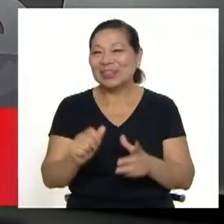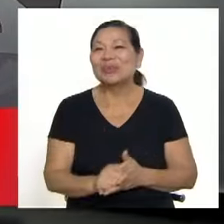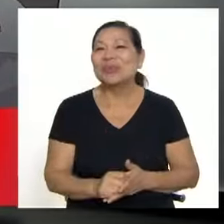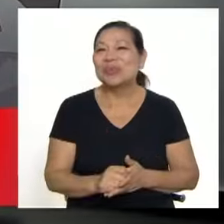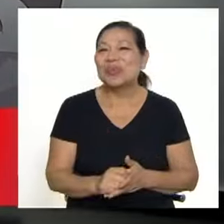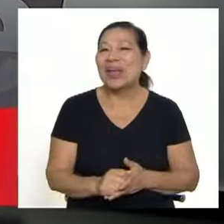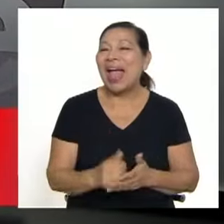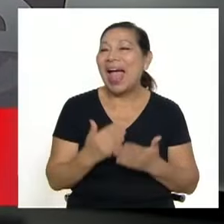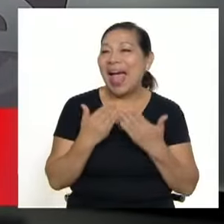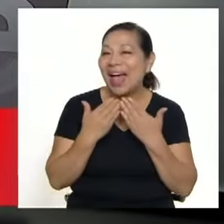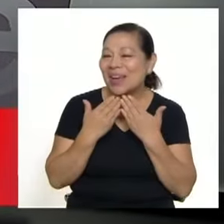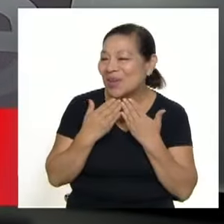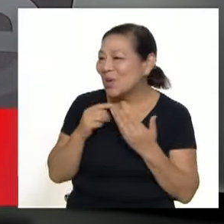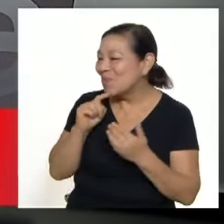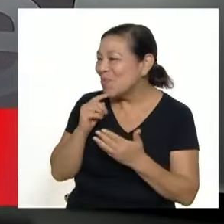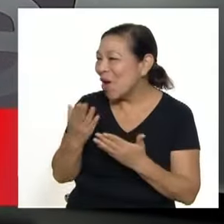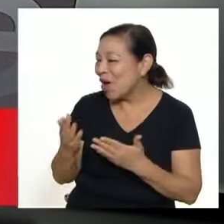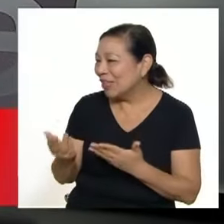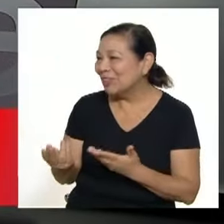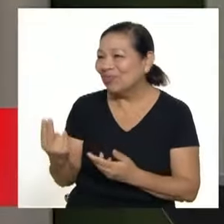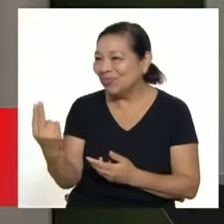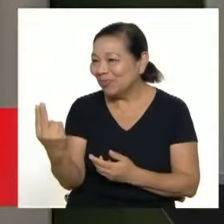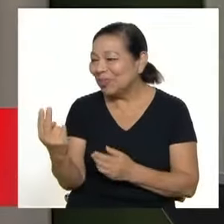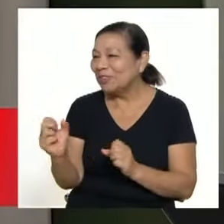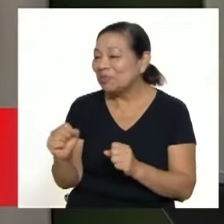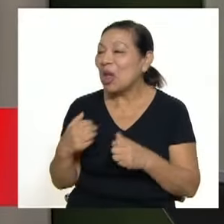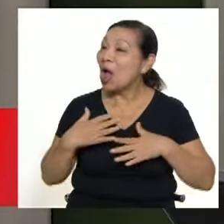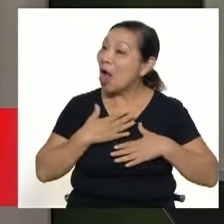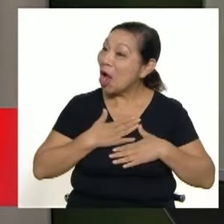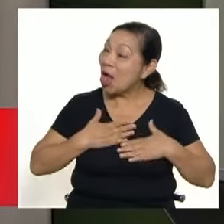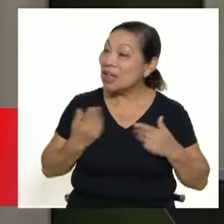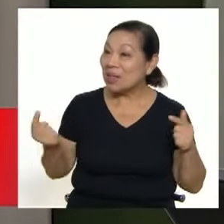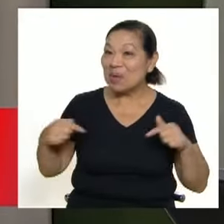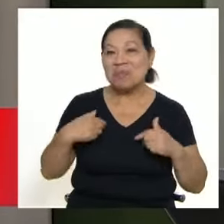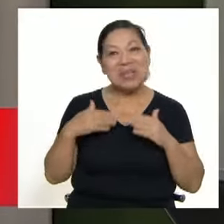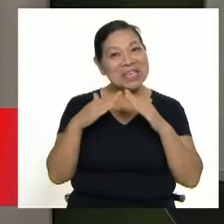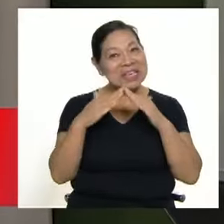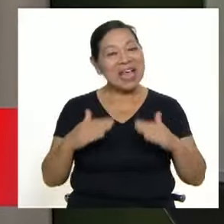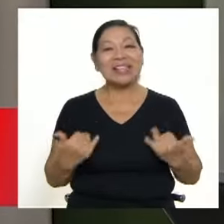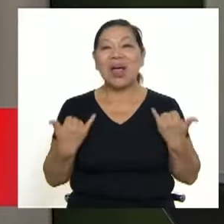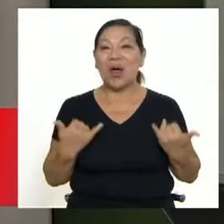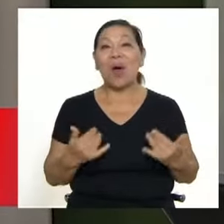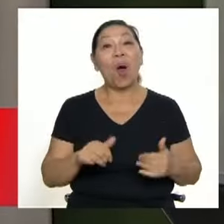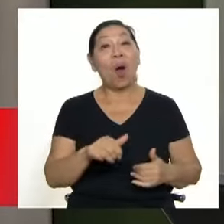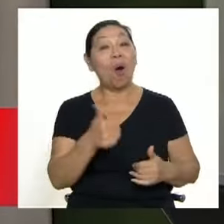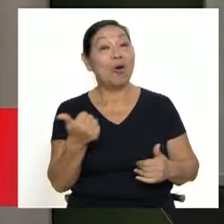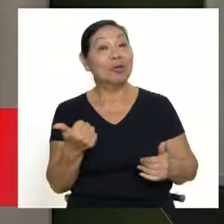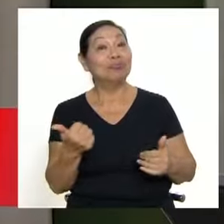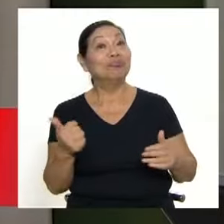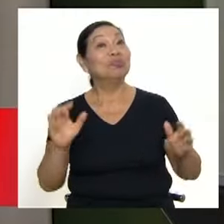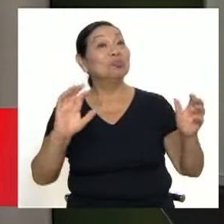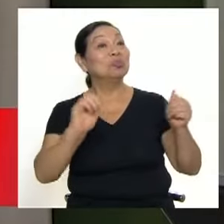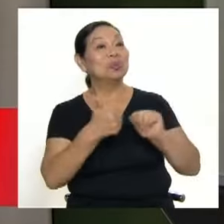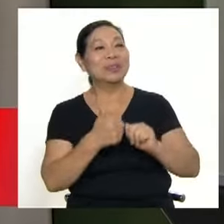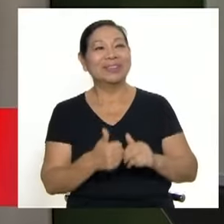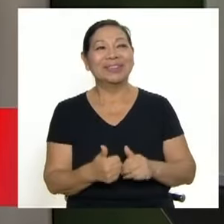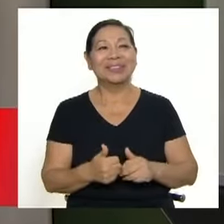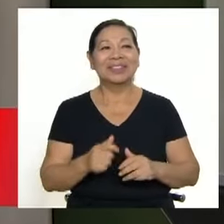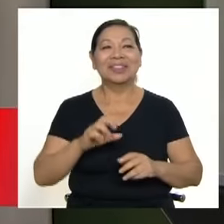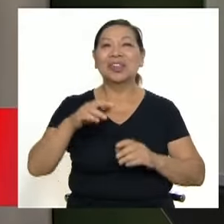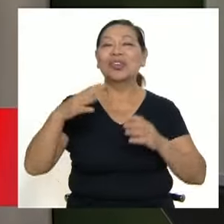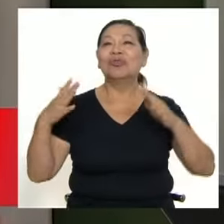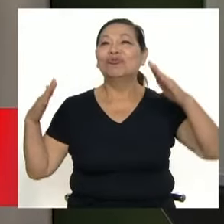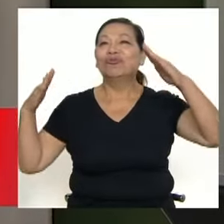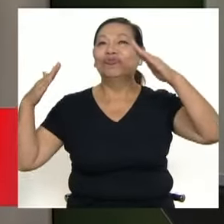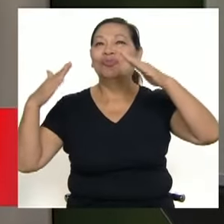¿cómo estás? Muchas gracias, chicas. Romy, María Fernanda, contento de estar aquí en mi casa. Ahora en otro formato, normalmente yo estoy trepando